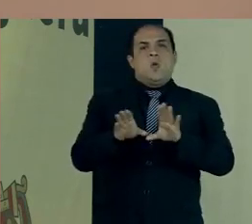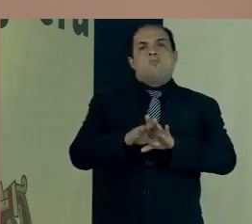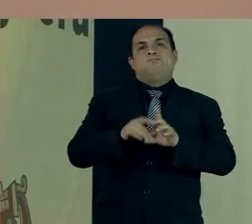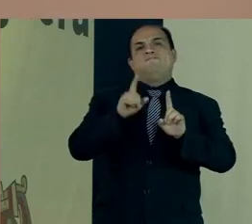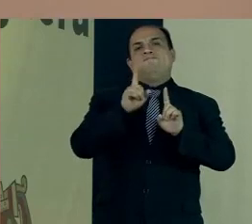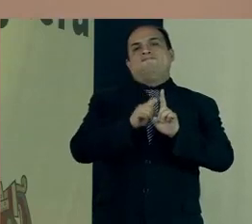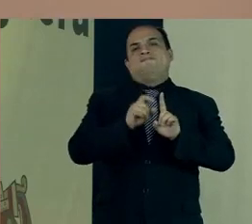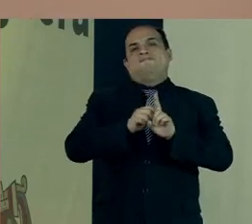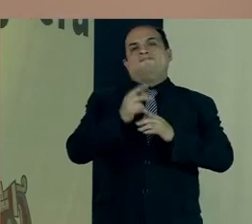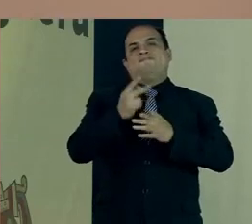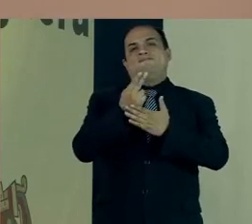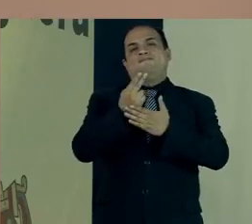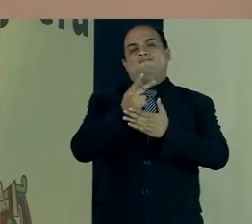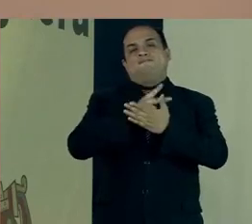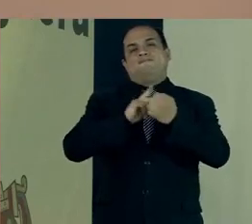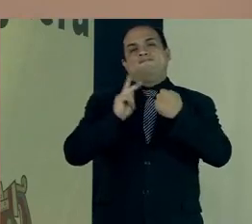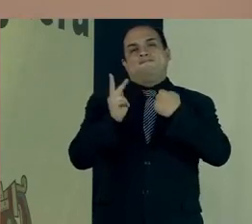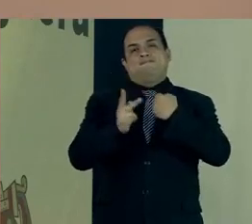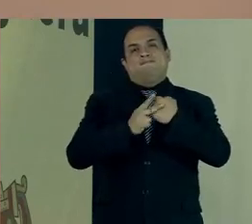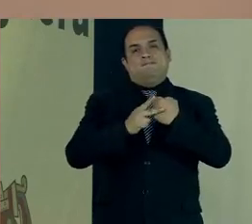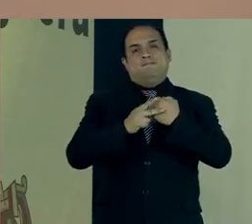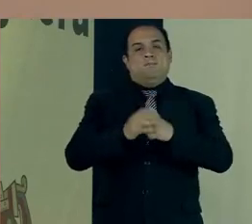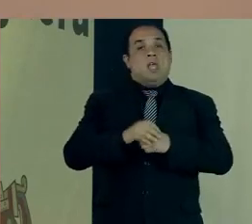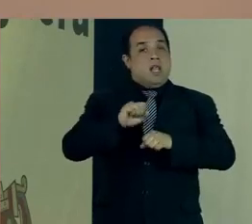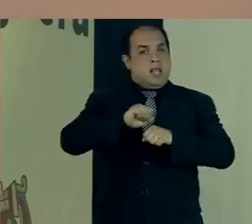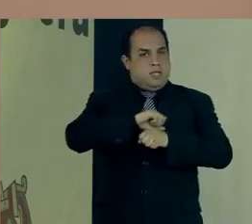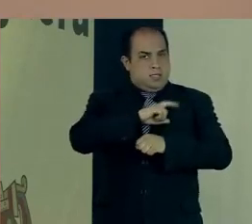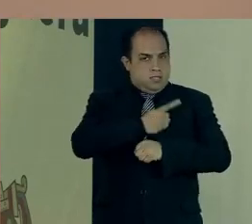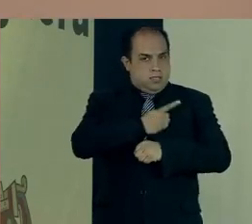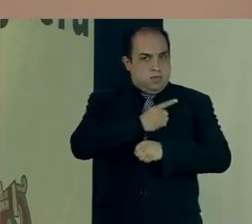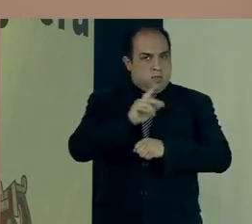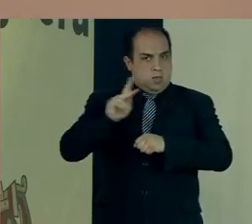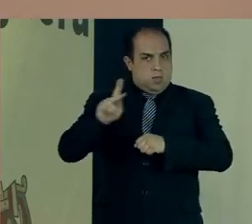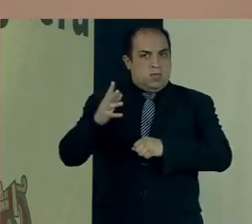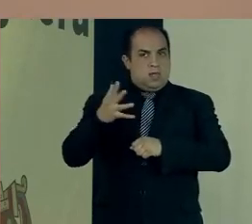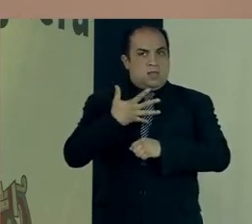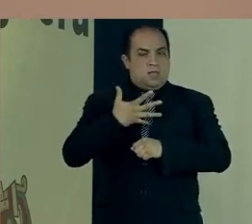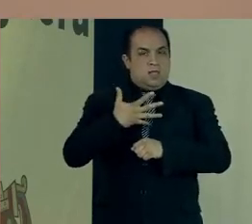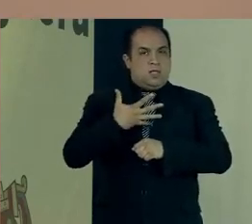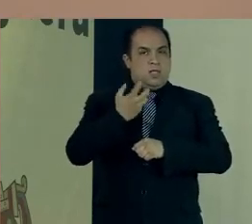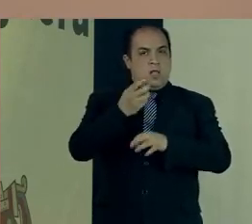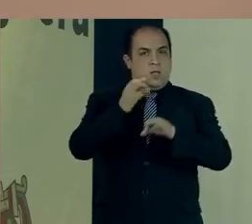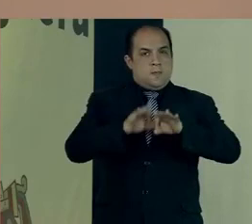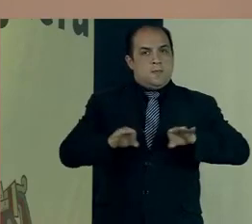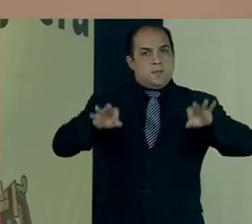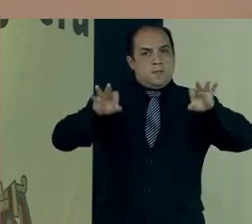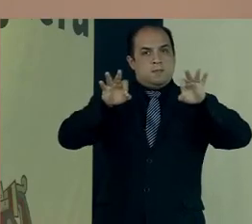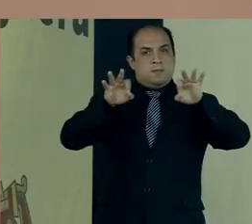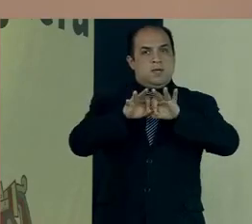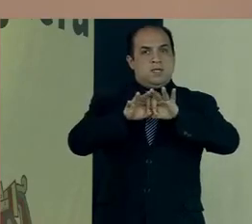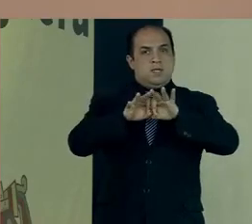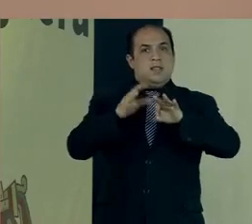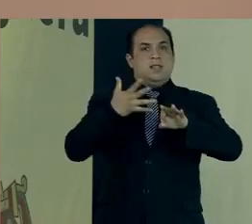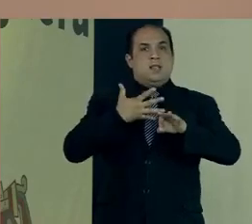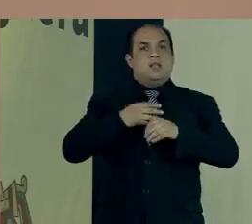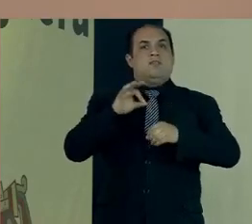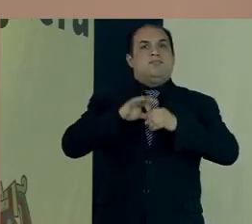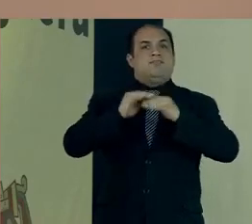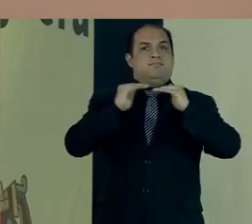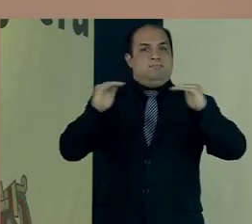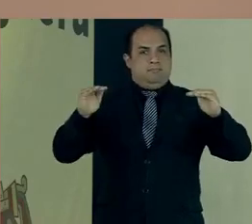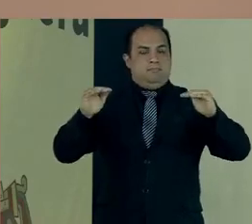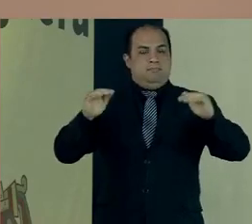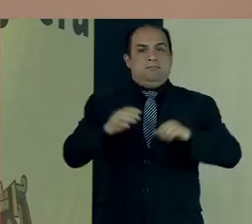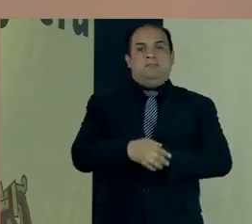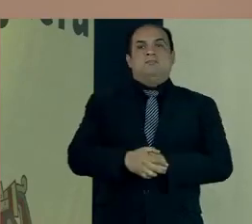de país y la salud pública lo que tiene en su condición esencial del ser democrático